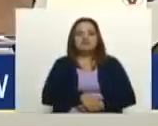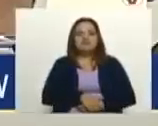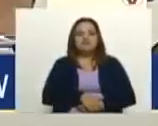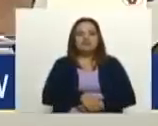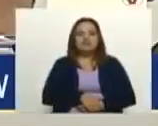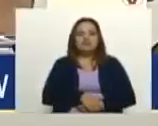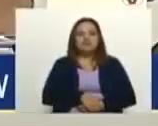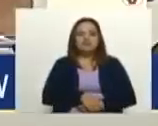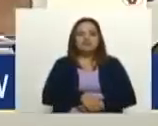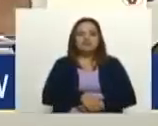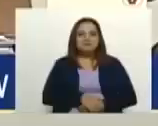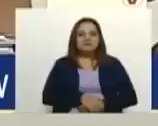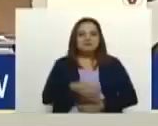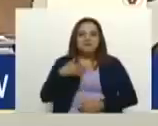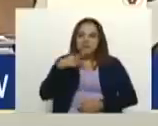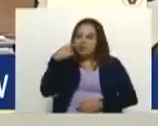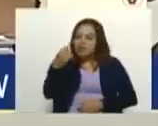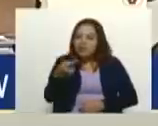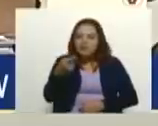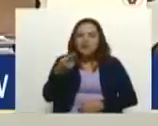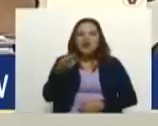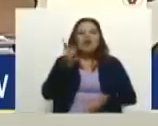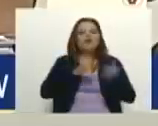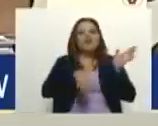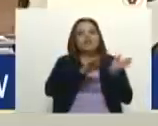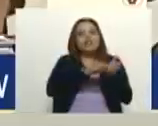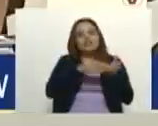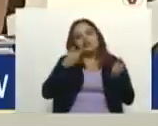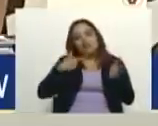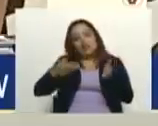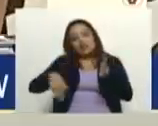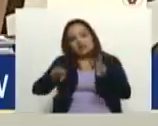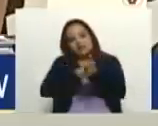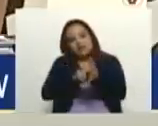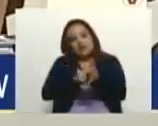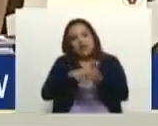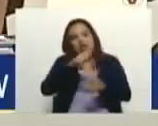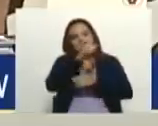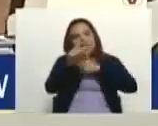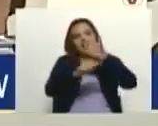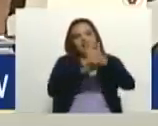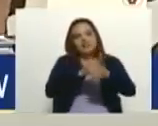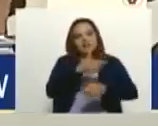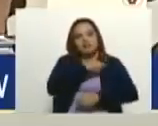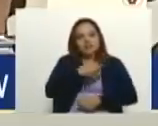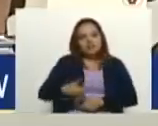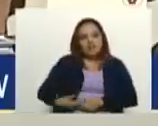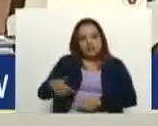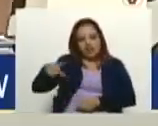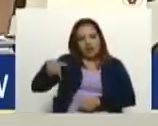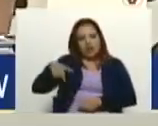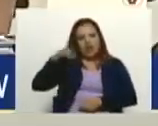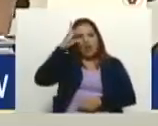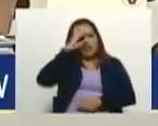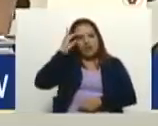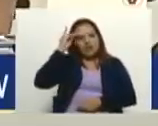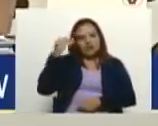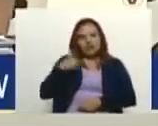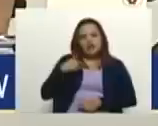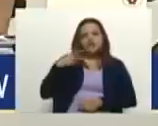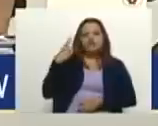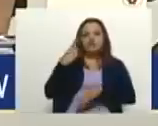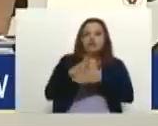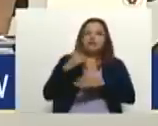que la he dicho en algunas ocasiones, pero la voy a repetir. Nos tocó a la vicepresidenta actual, Delcy Rodríguez, mi persona, ir a una